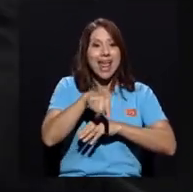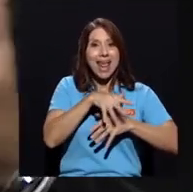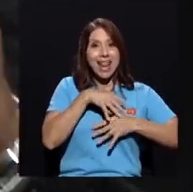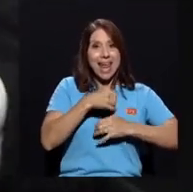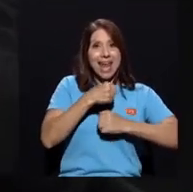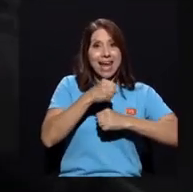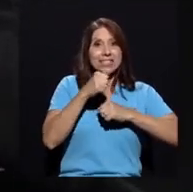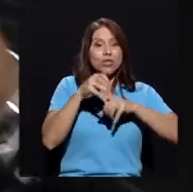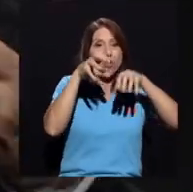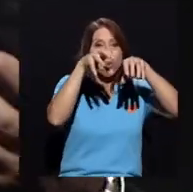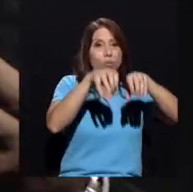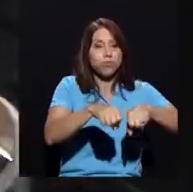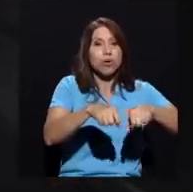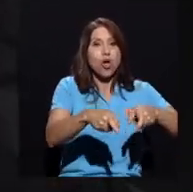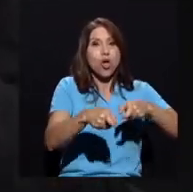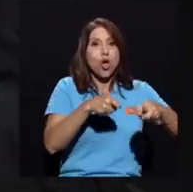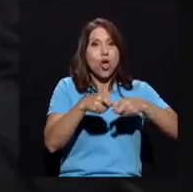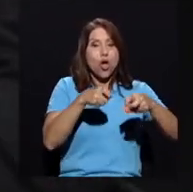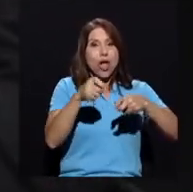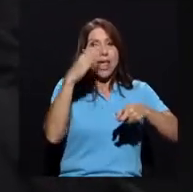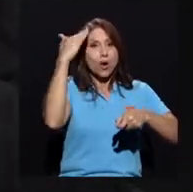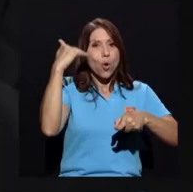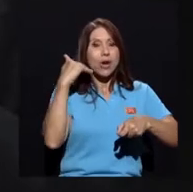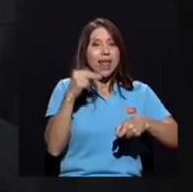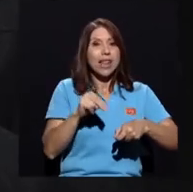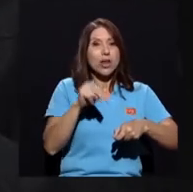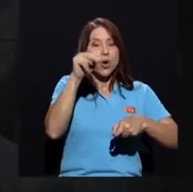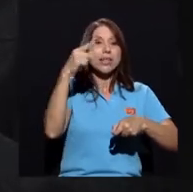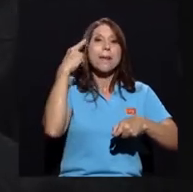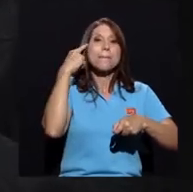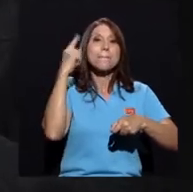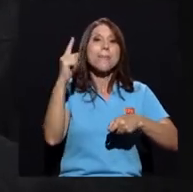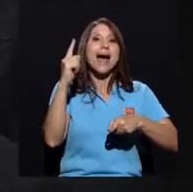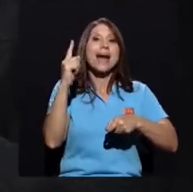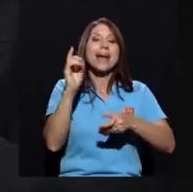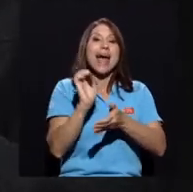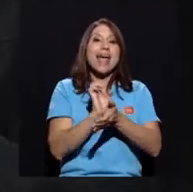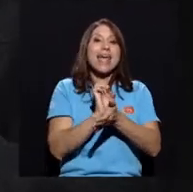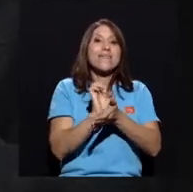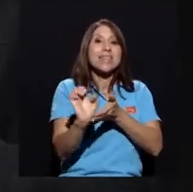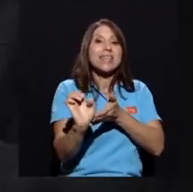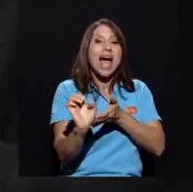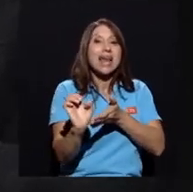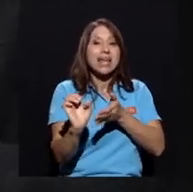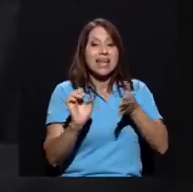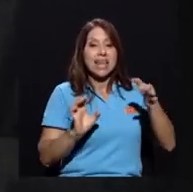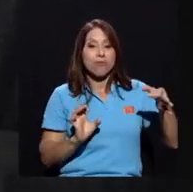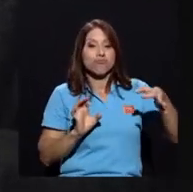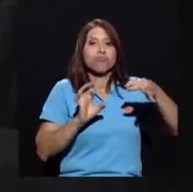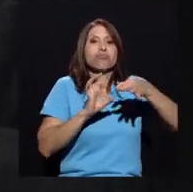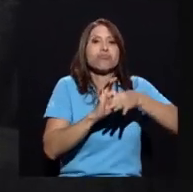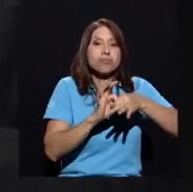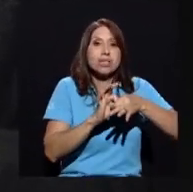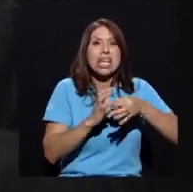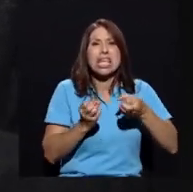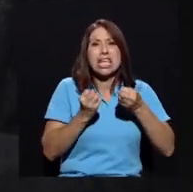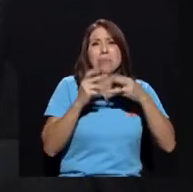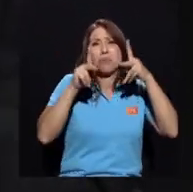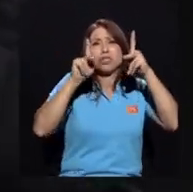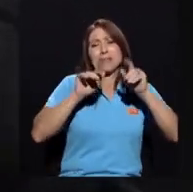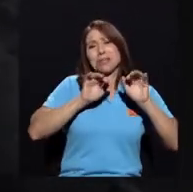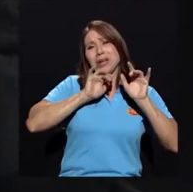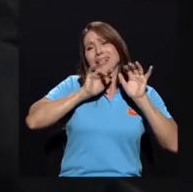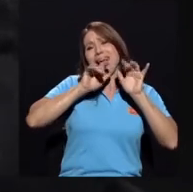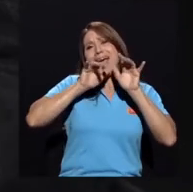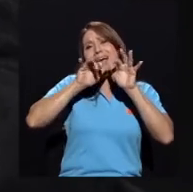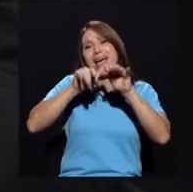Norte para evitar una unificación y, peor, una huida masiva de millones de refugiados, particularmente hacia China.